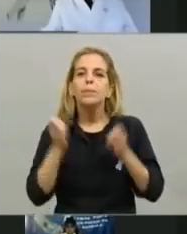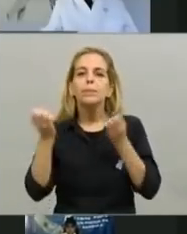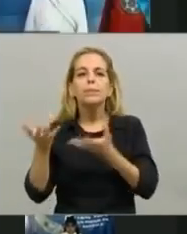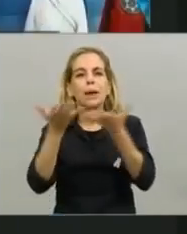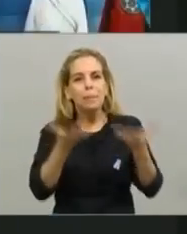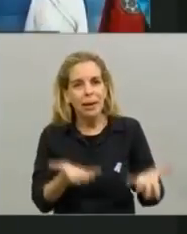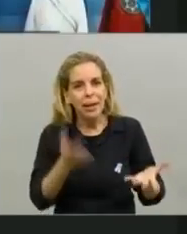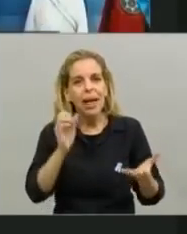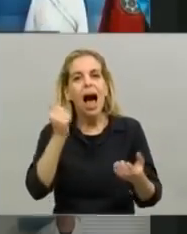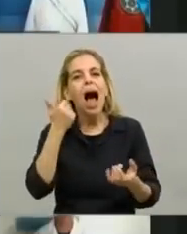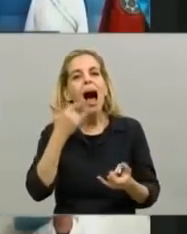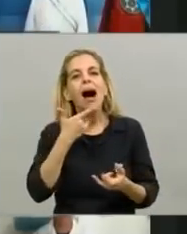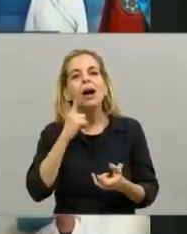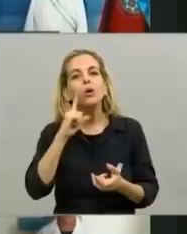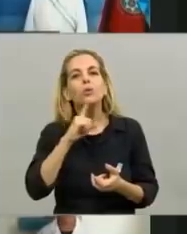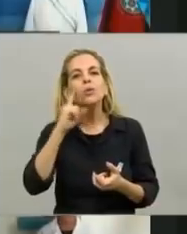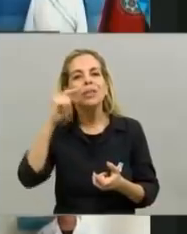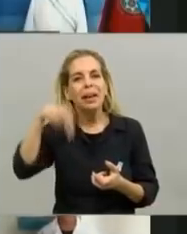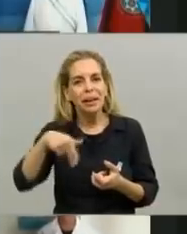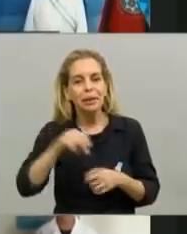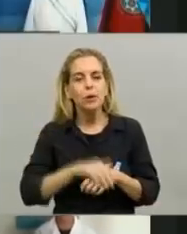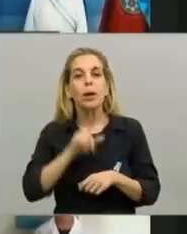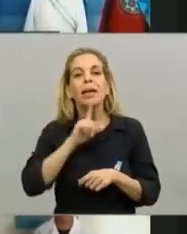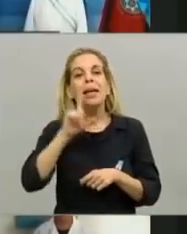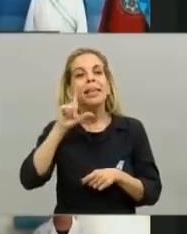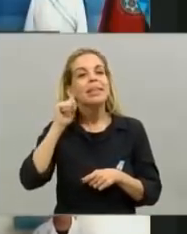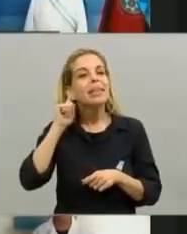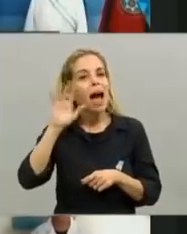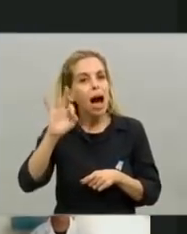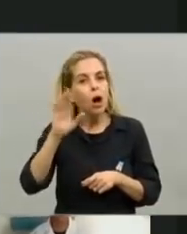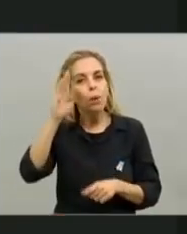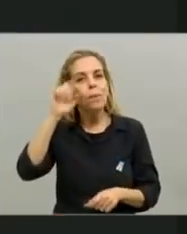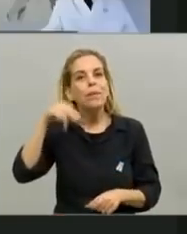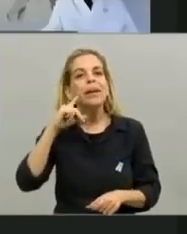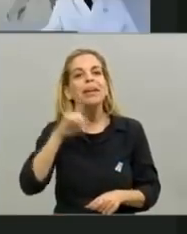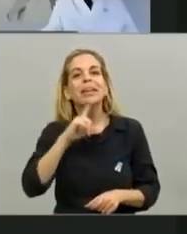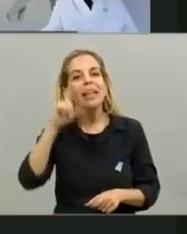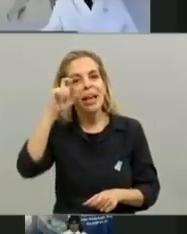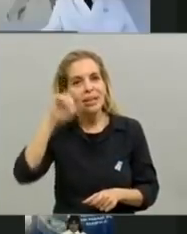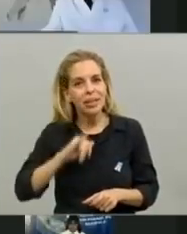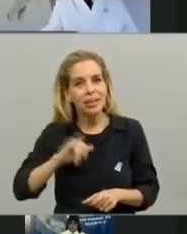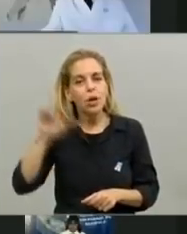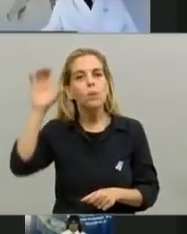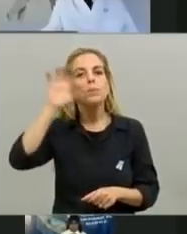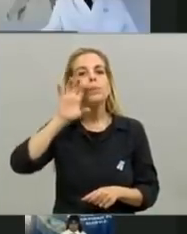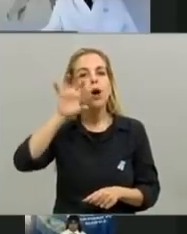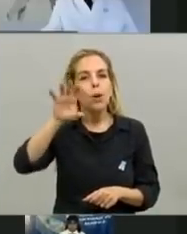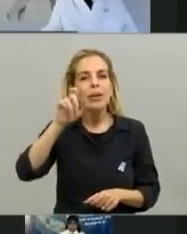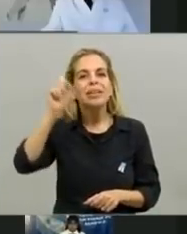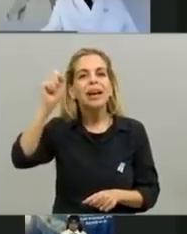Bienvenido, Agustín. Tiago Javier Benítez, del Chaco.